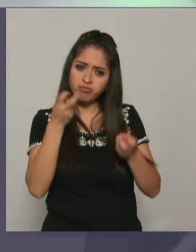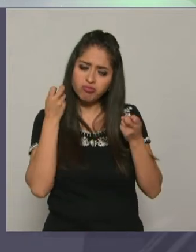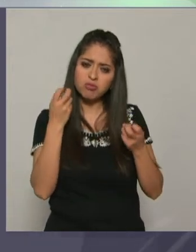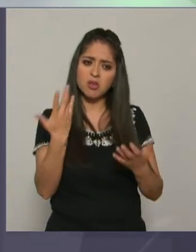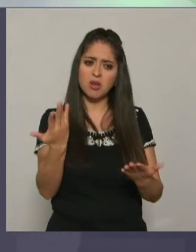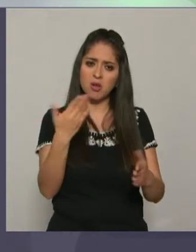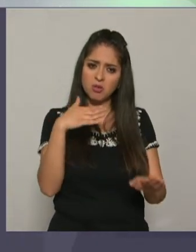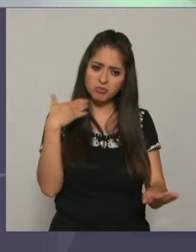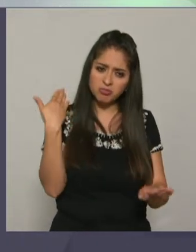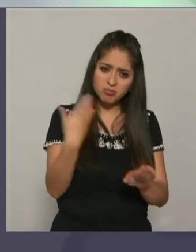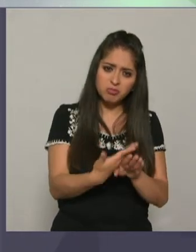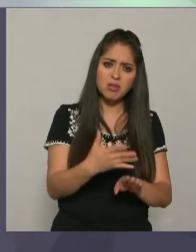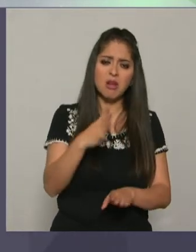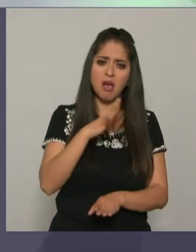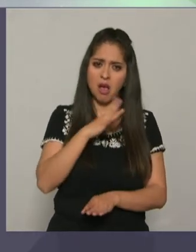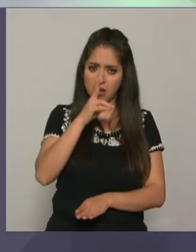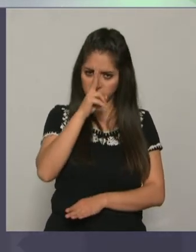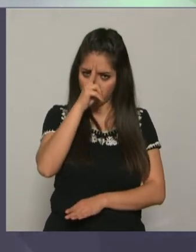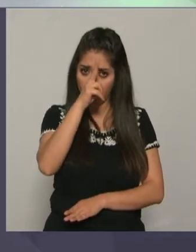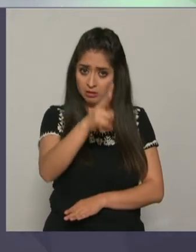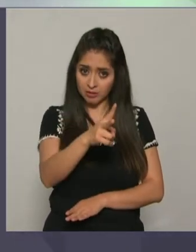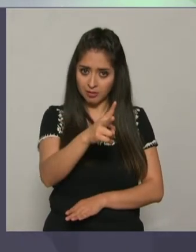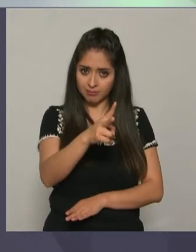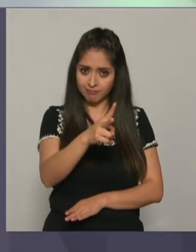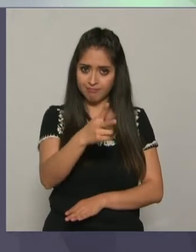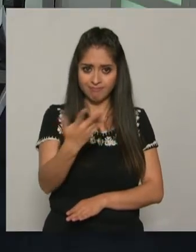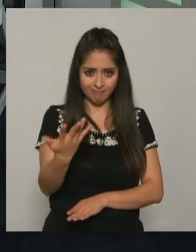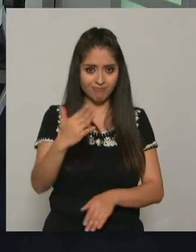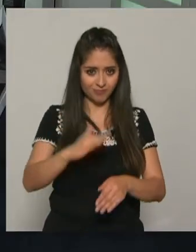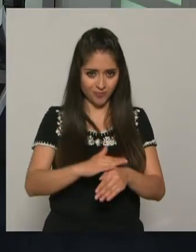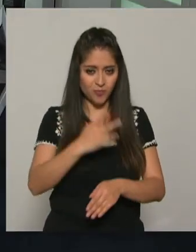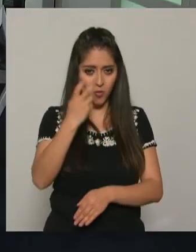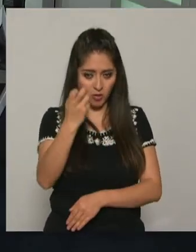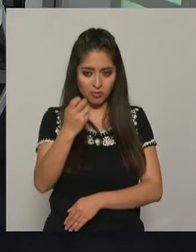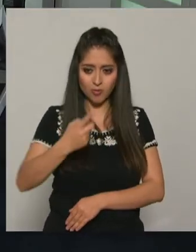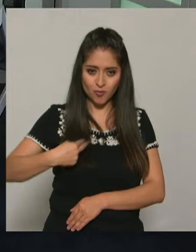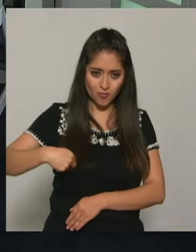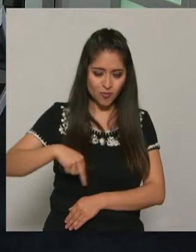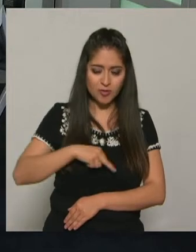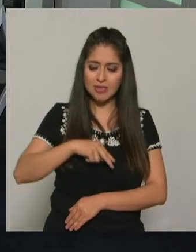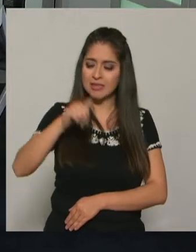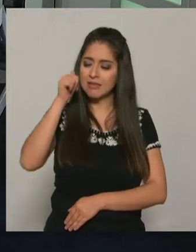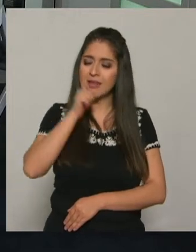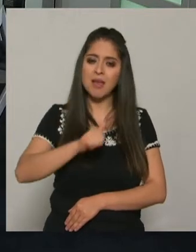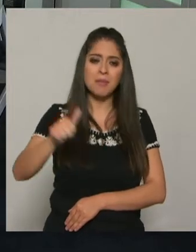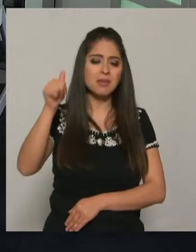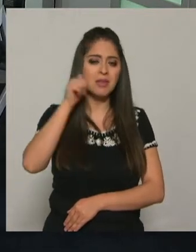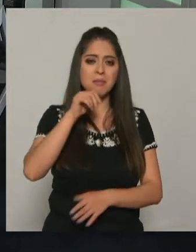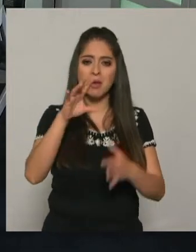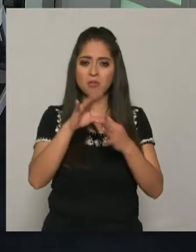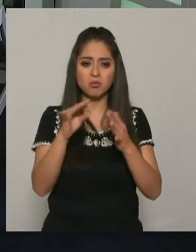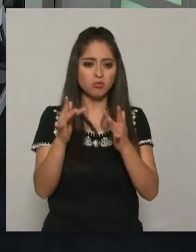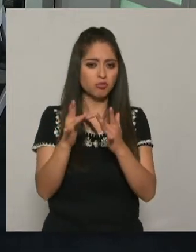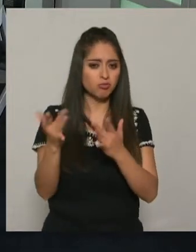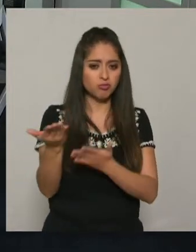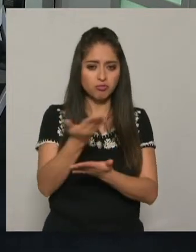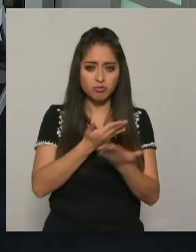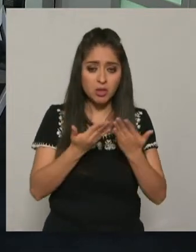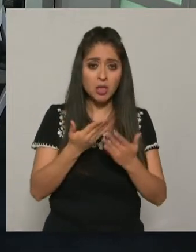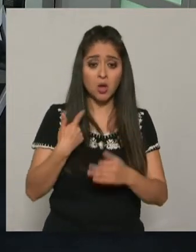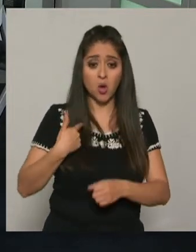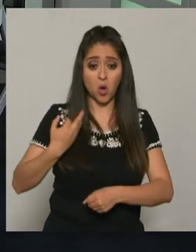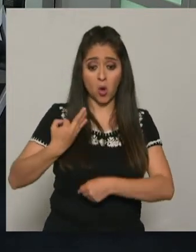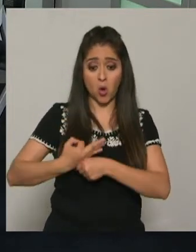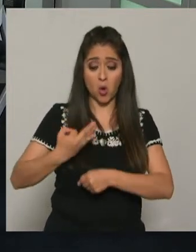maltrato, está habiendo violencia, para eso tenemos que estar diciendo todo el tiempo en las redes. Me acabo